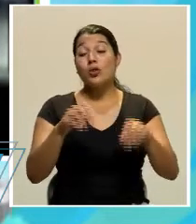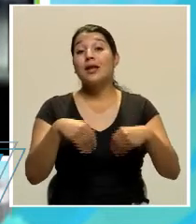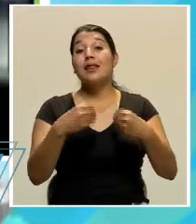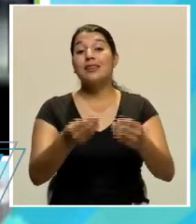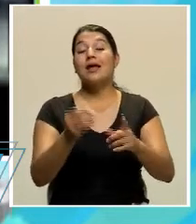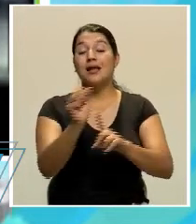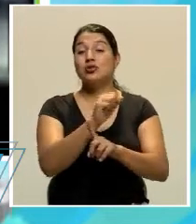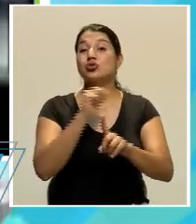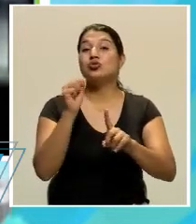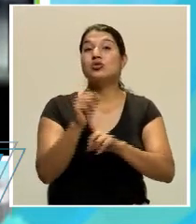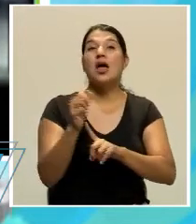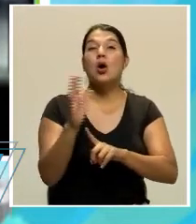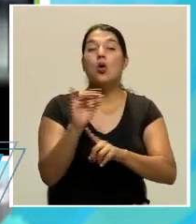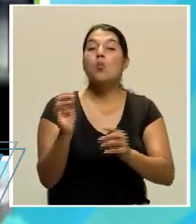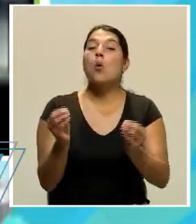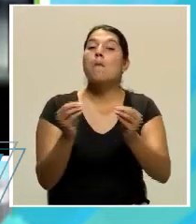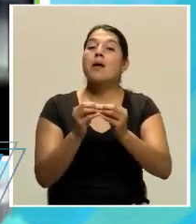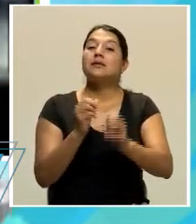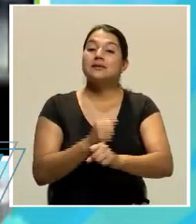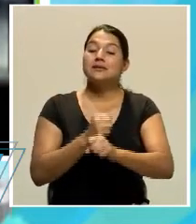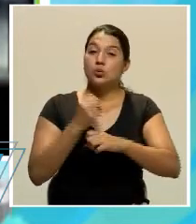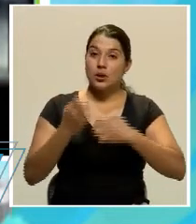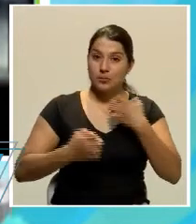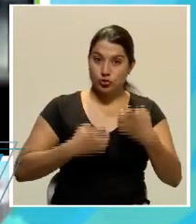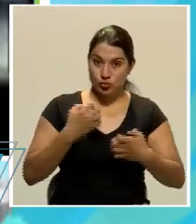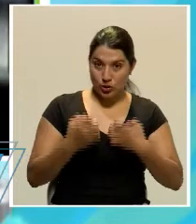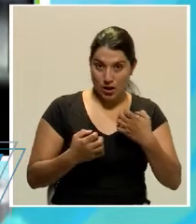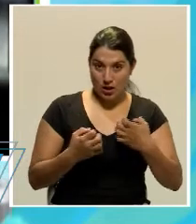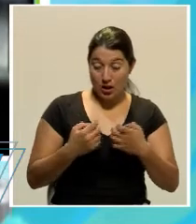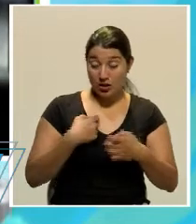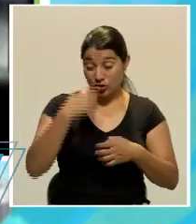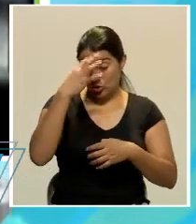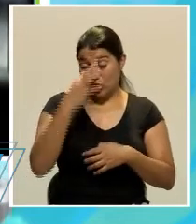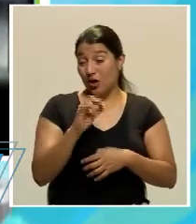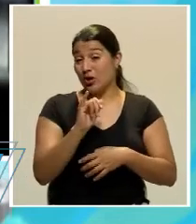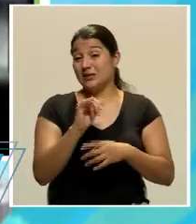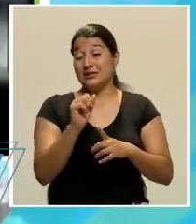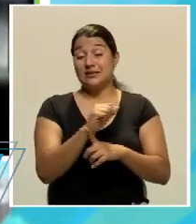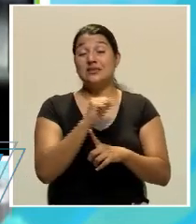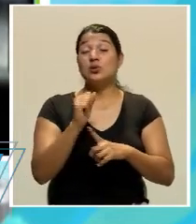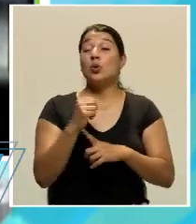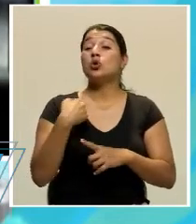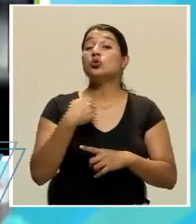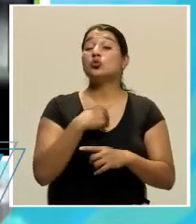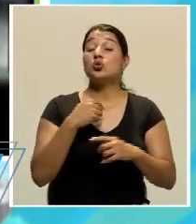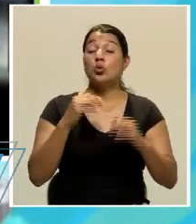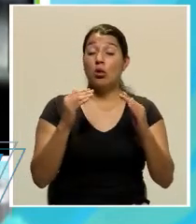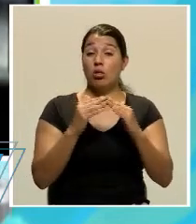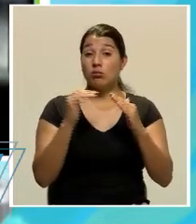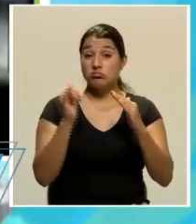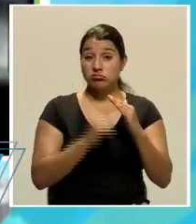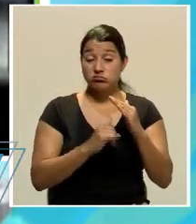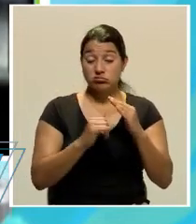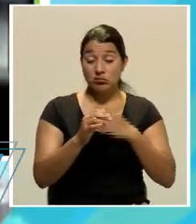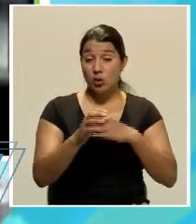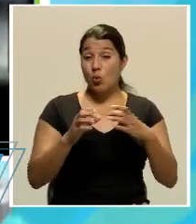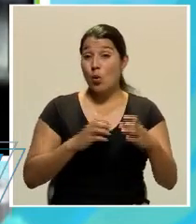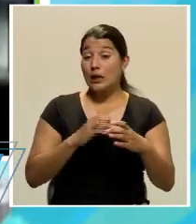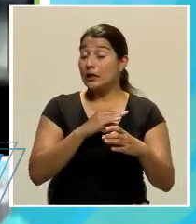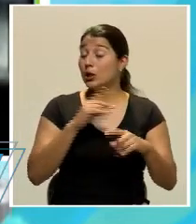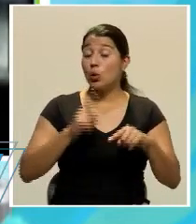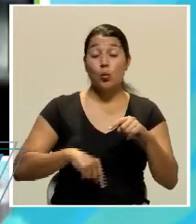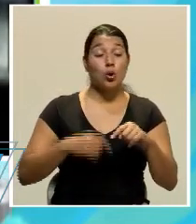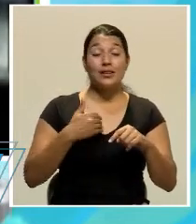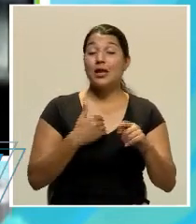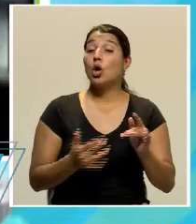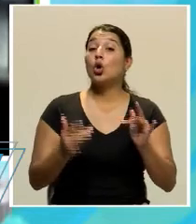sociedad una estabilidad emocional. Creo que esta circunstancia de estar encerrados y de repente no poder estar en